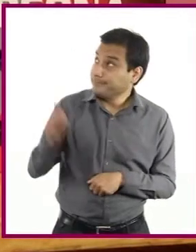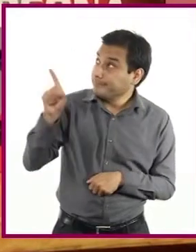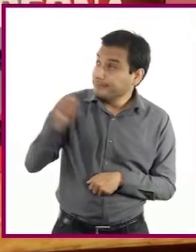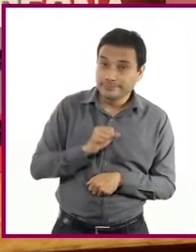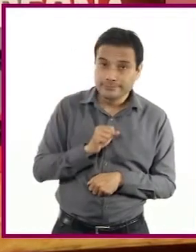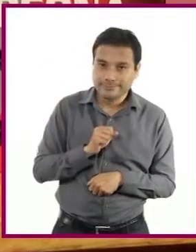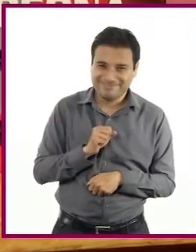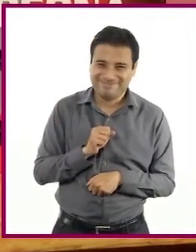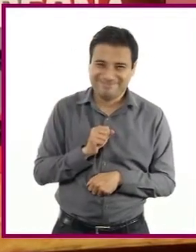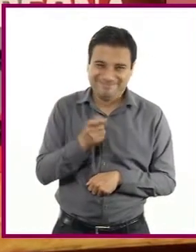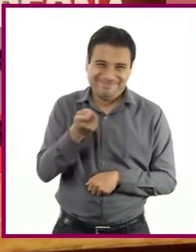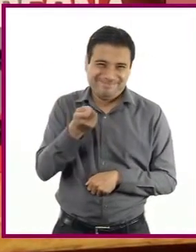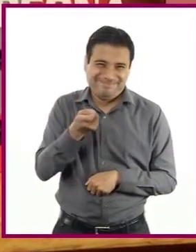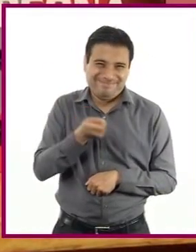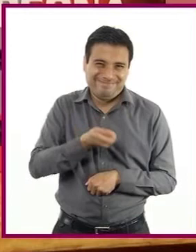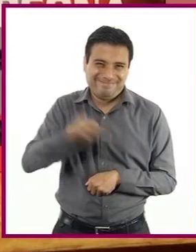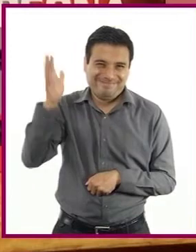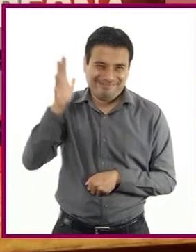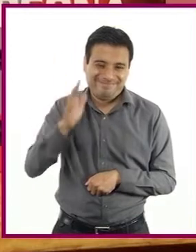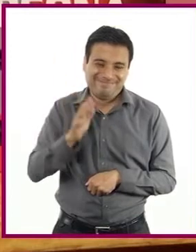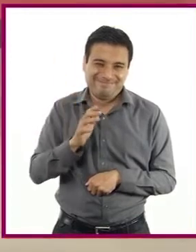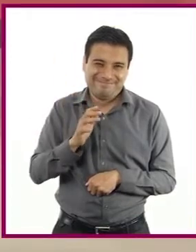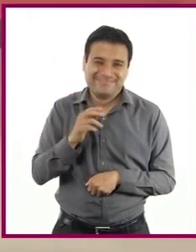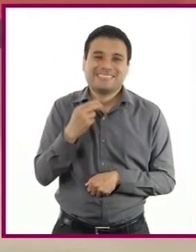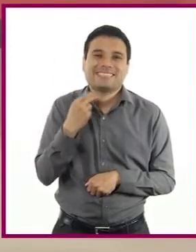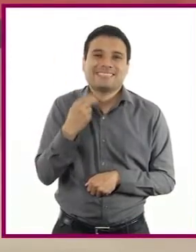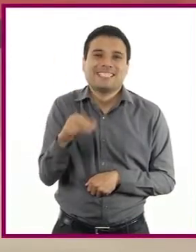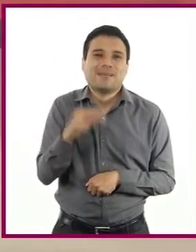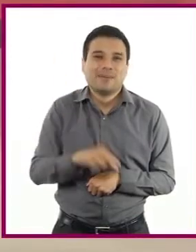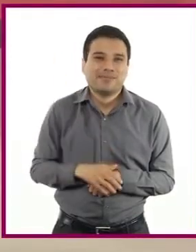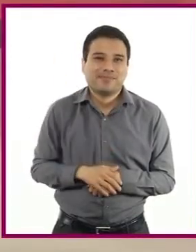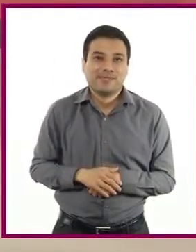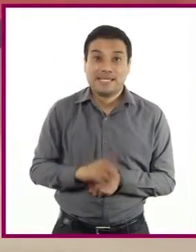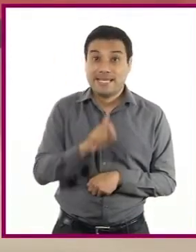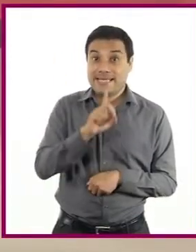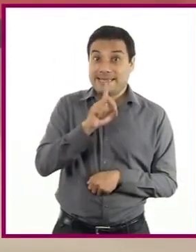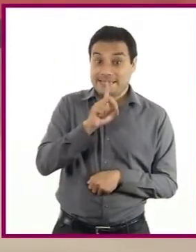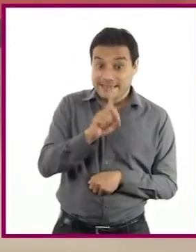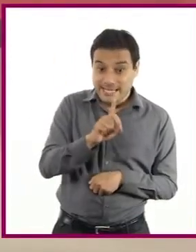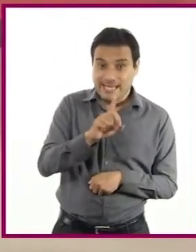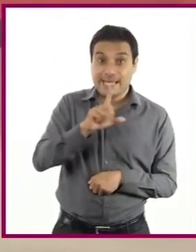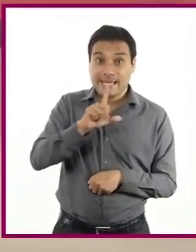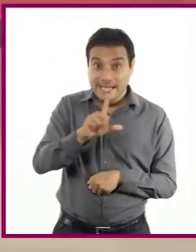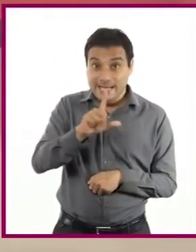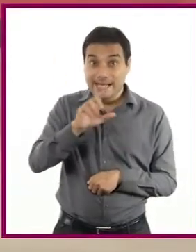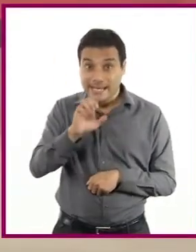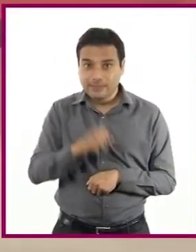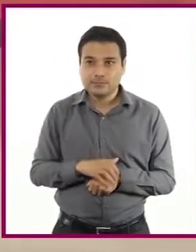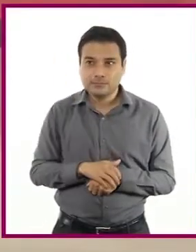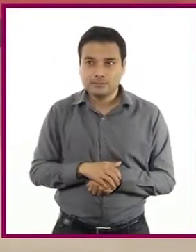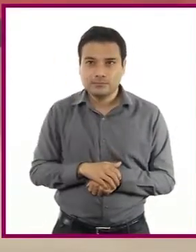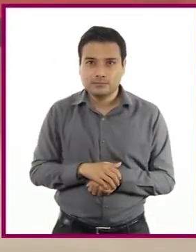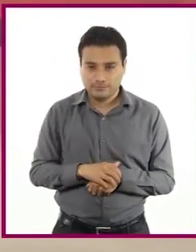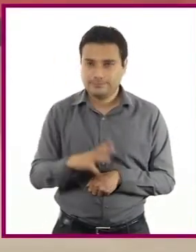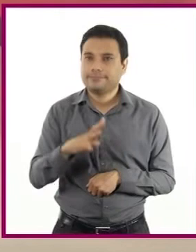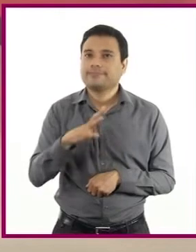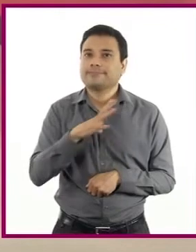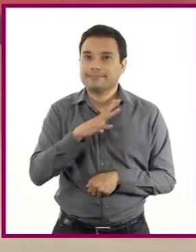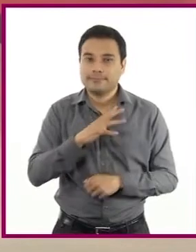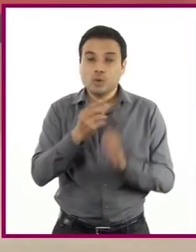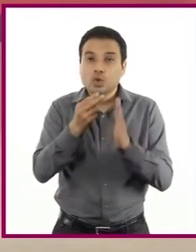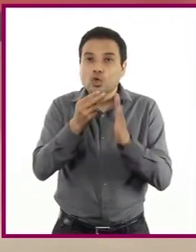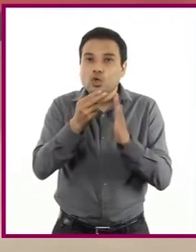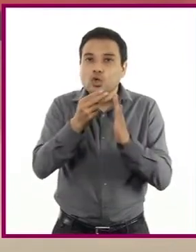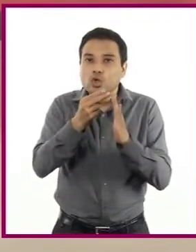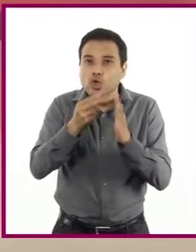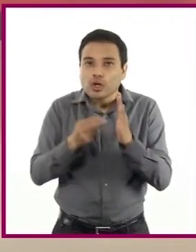también conocido por sus iniciales BLE, es de tipo normativo, es decir,